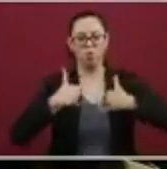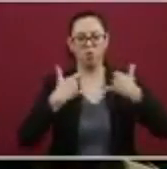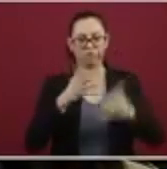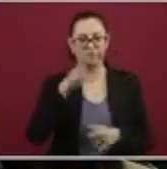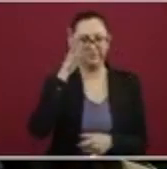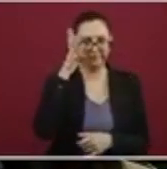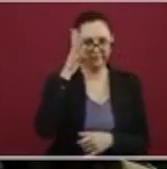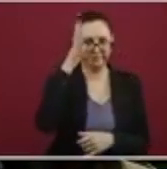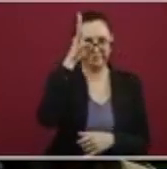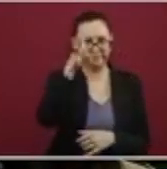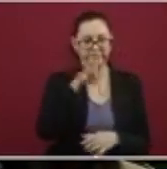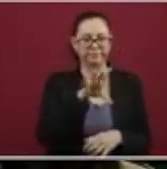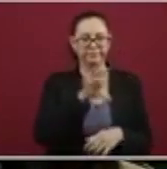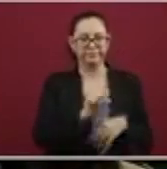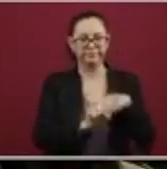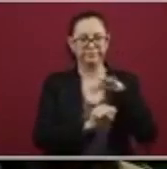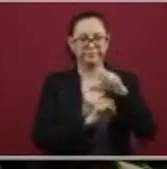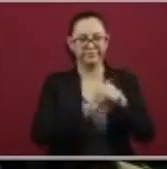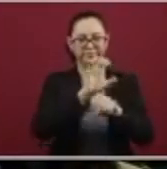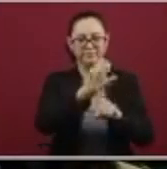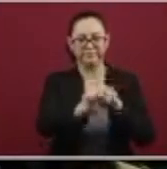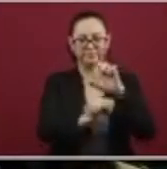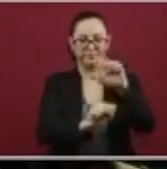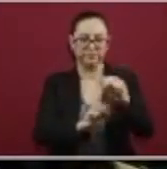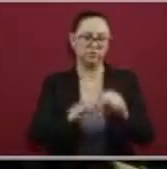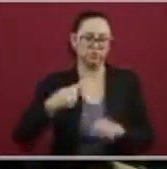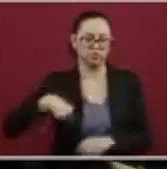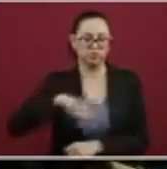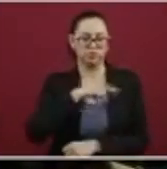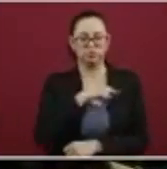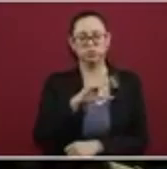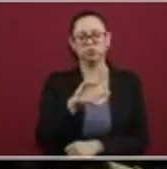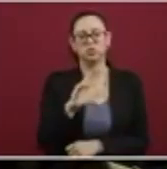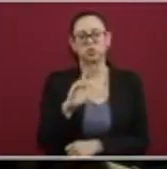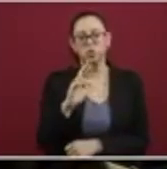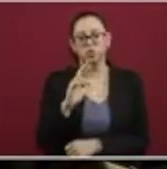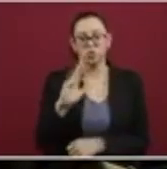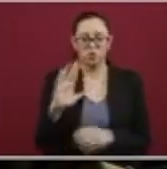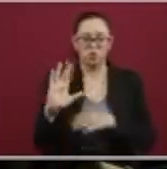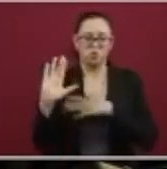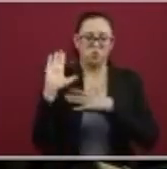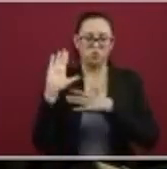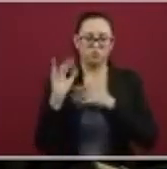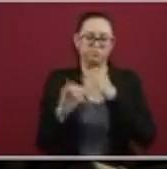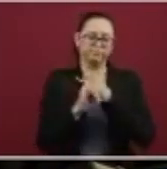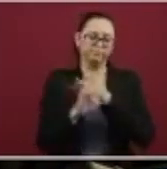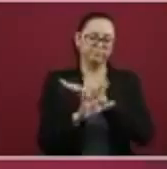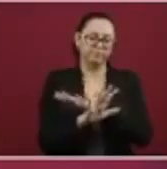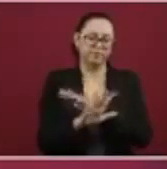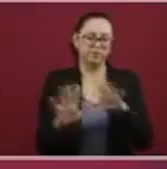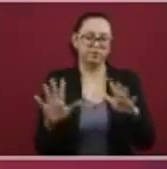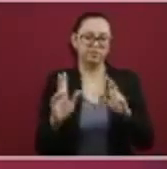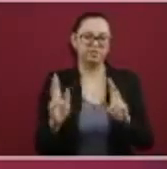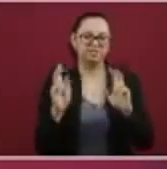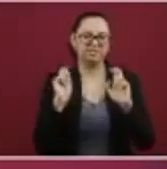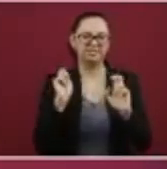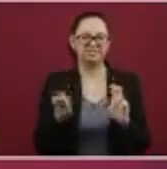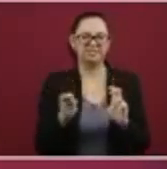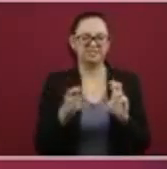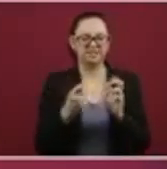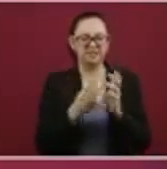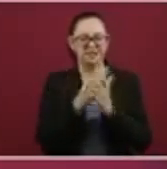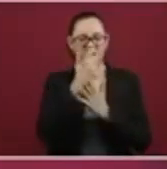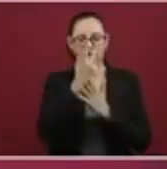porque habíamos quedado en informar sobre cómo vamos con este programa, que